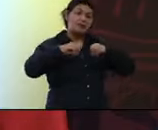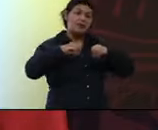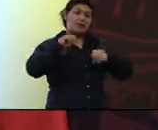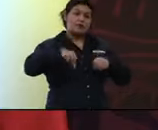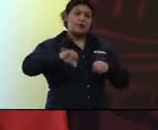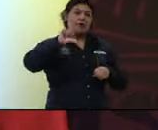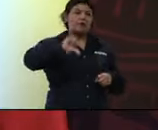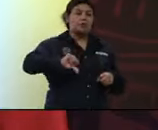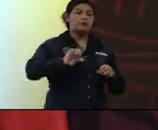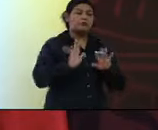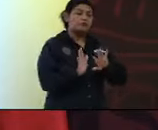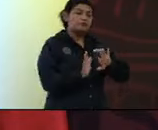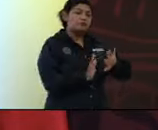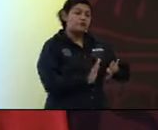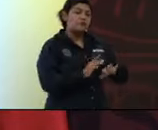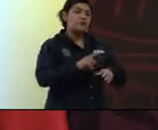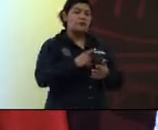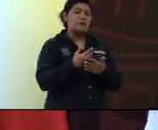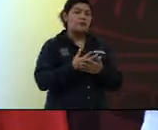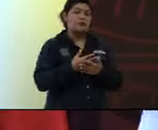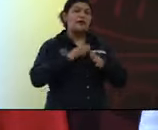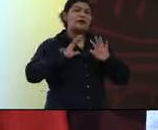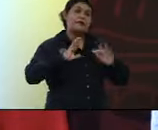parar, no vamos a hacerlo, les informo, porque